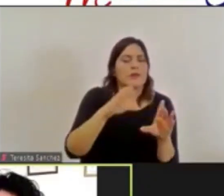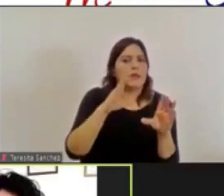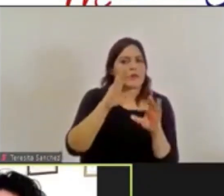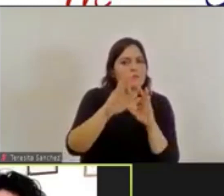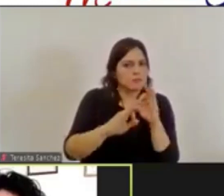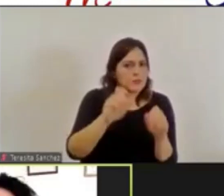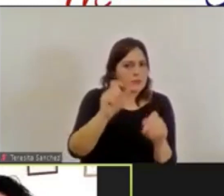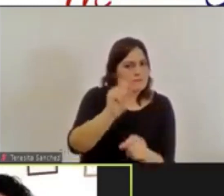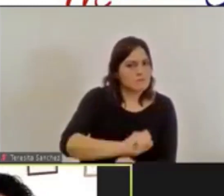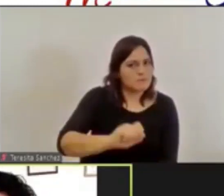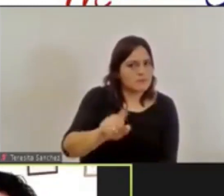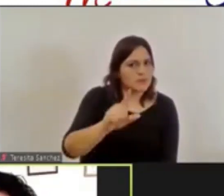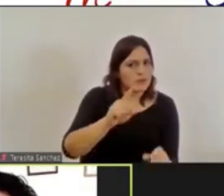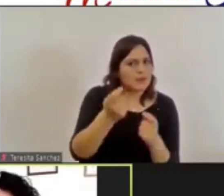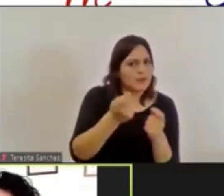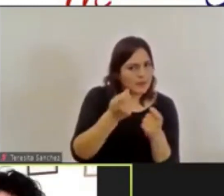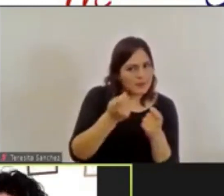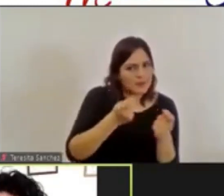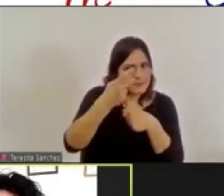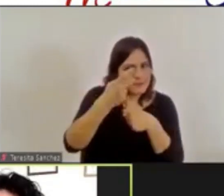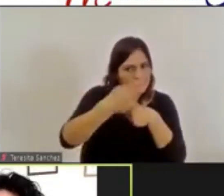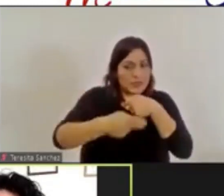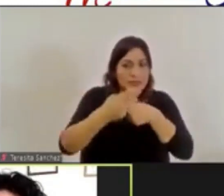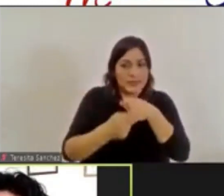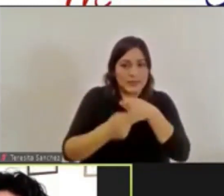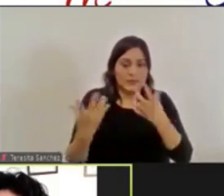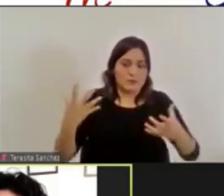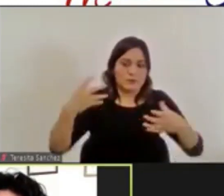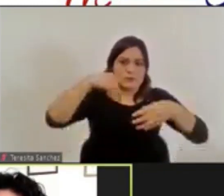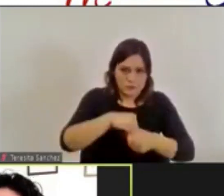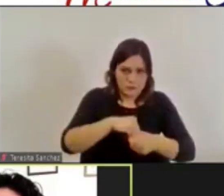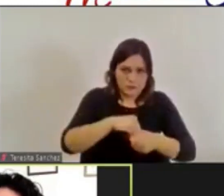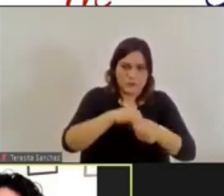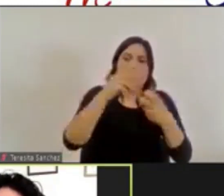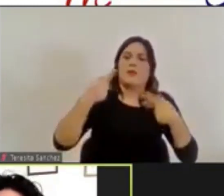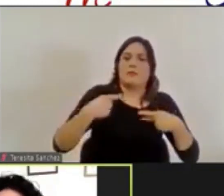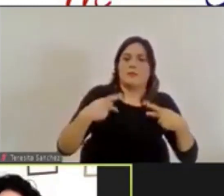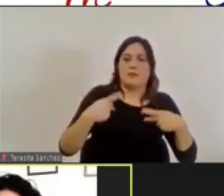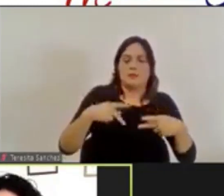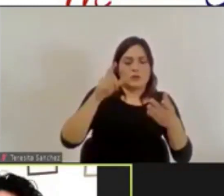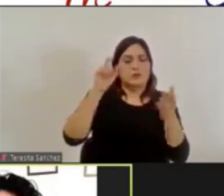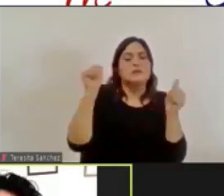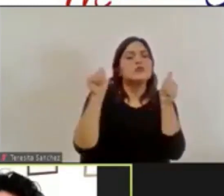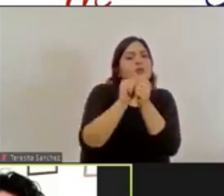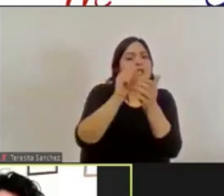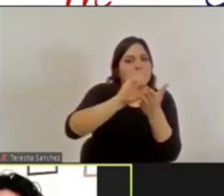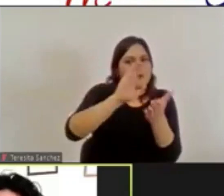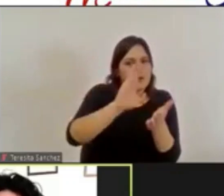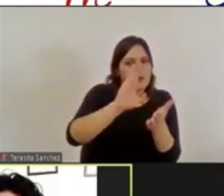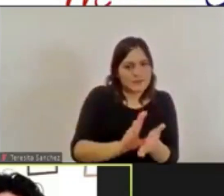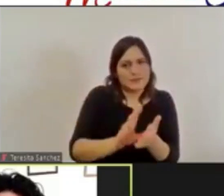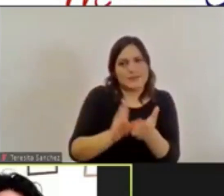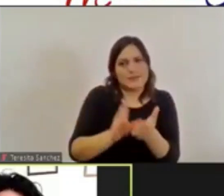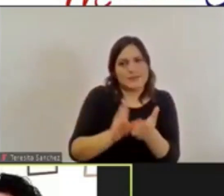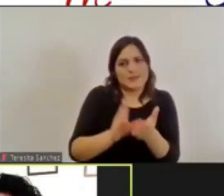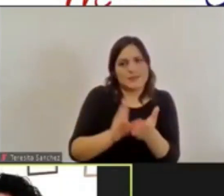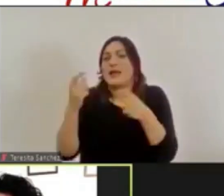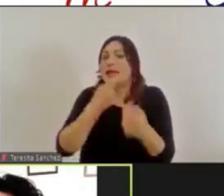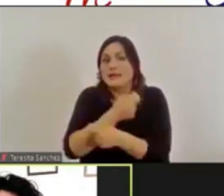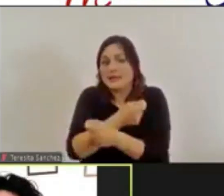Inclusión, incorporando la perspectiva de niñez, de personas con discapacidad. Es un trabajo muy amplio, muy padre y